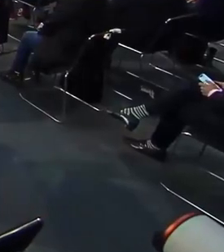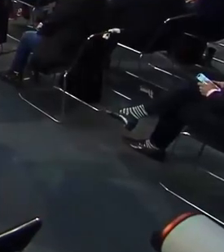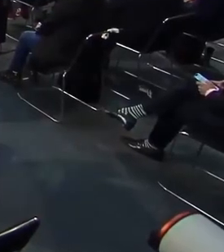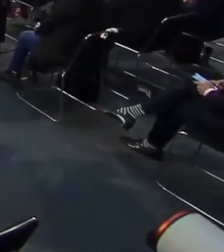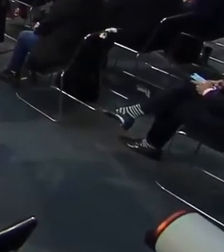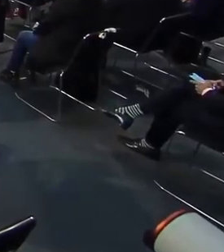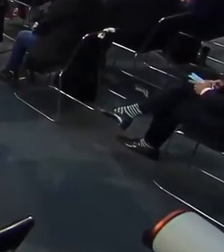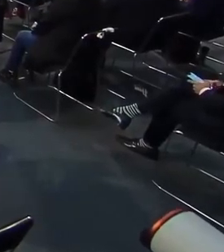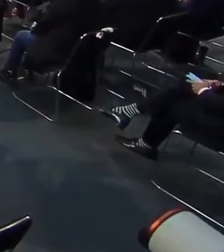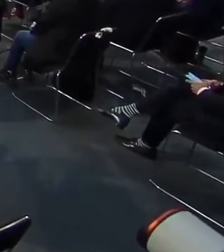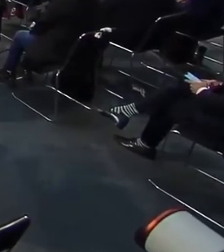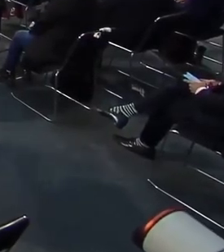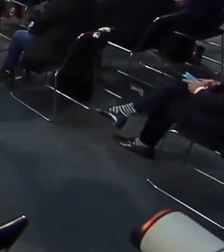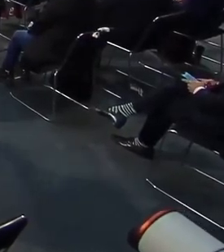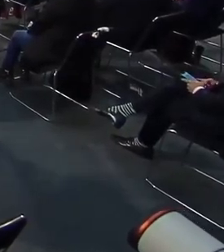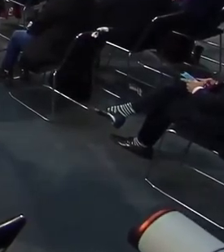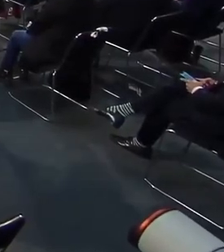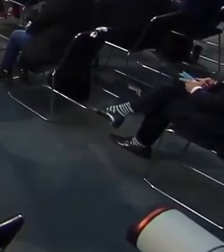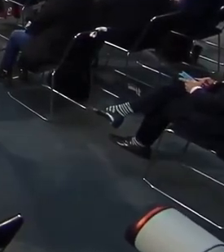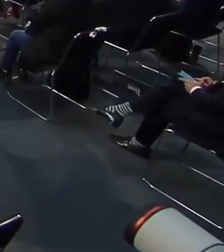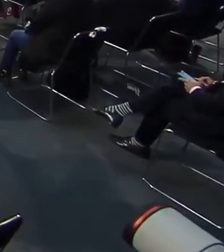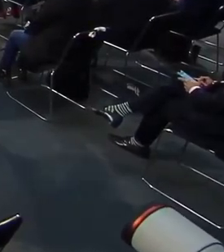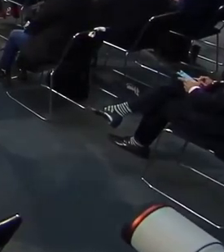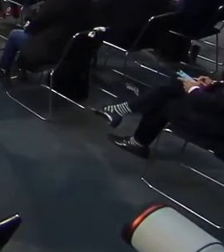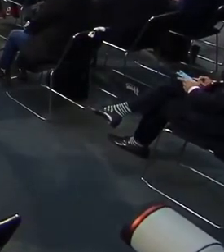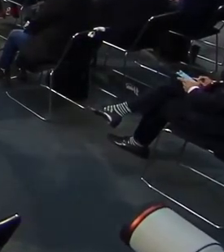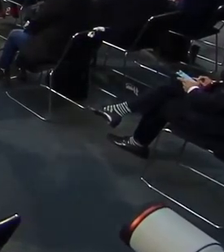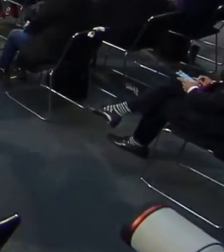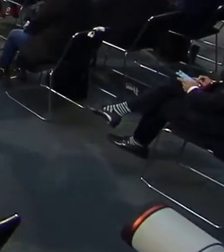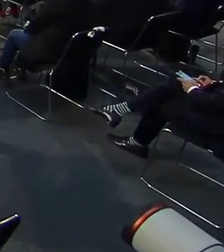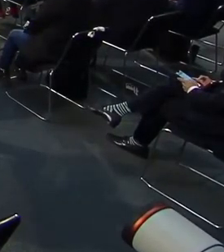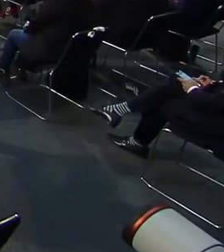en contra de ese gran